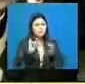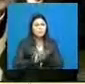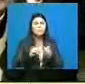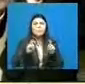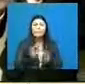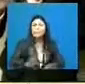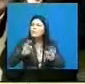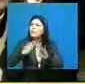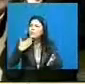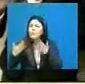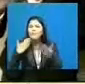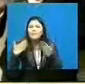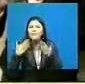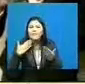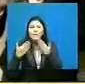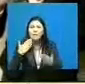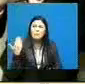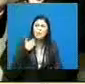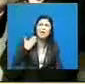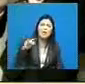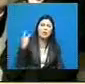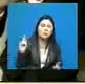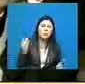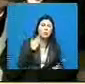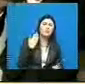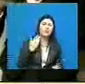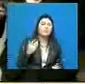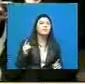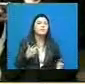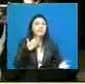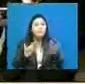confianza, es el origen de ese intangible